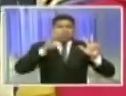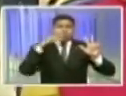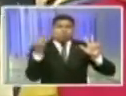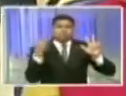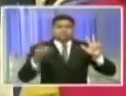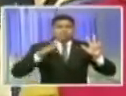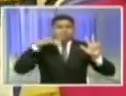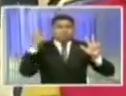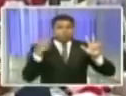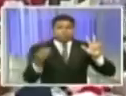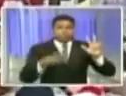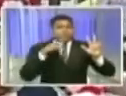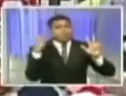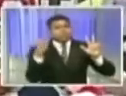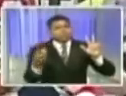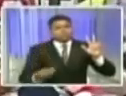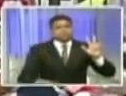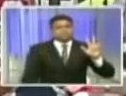juventud,